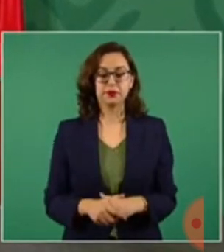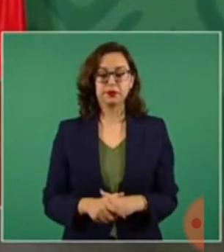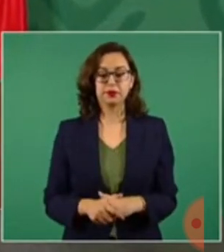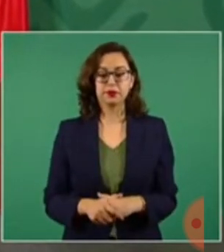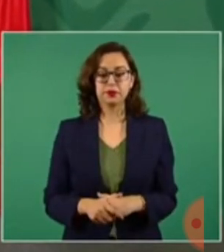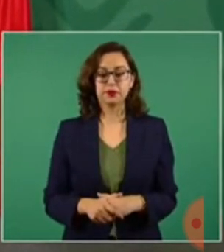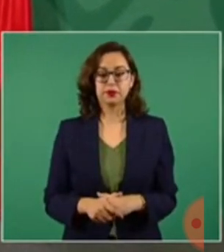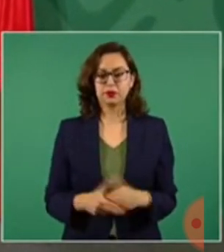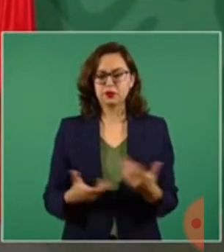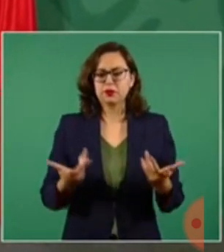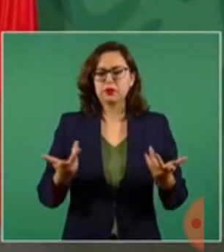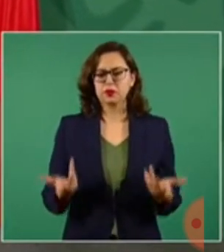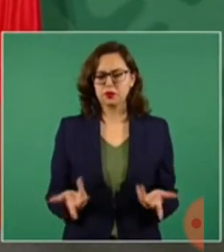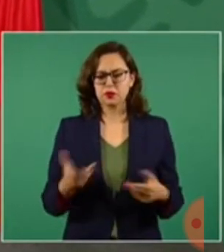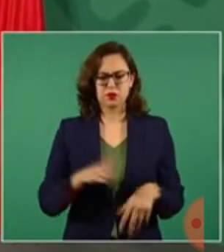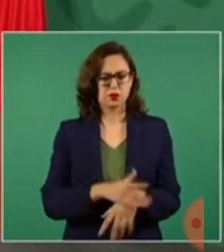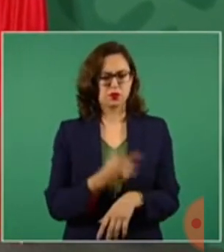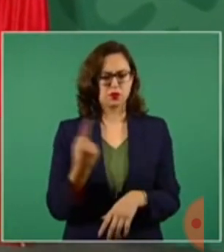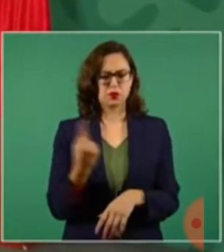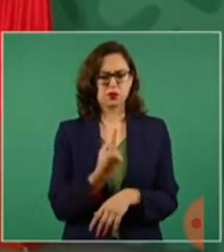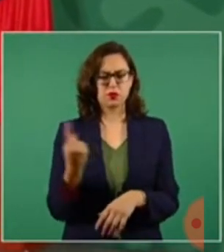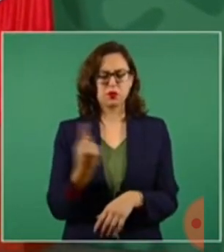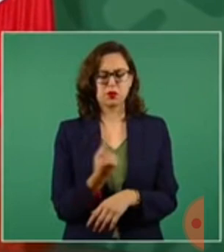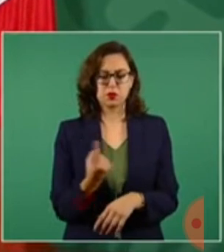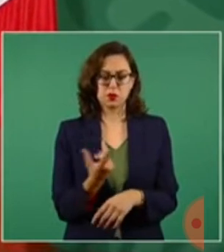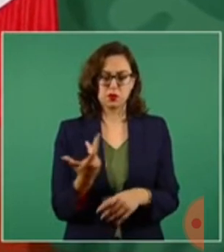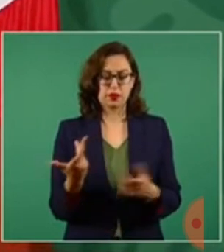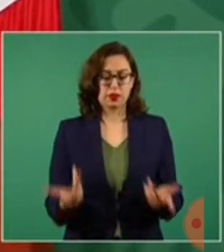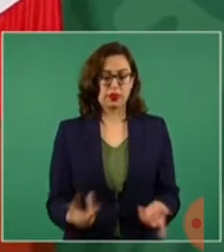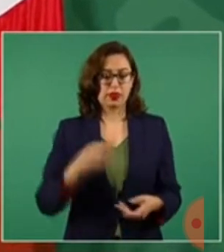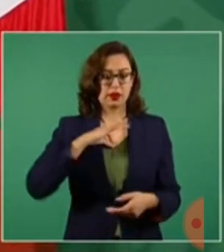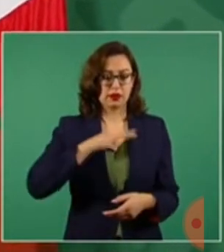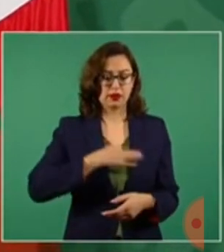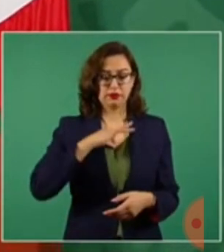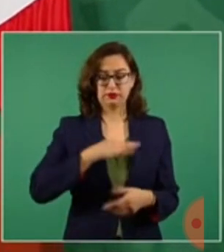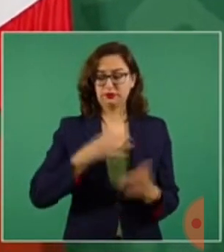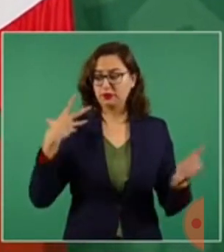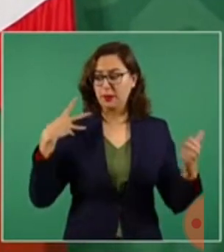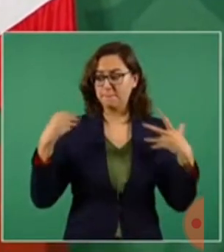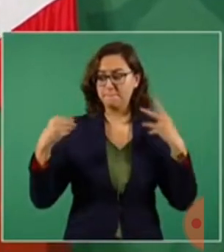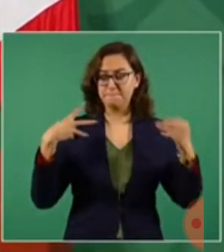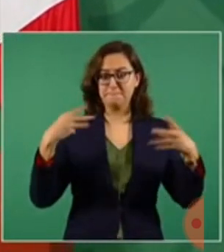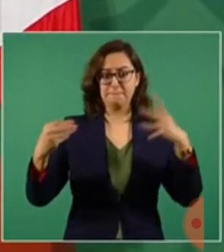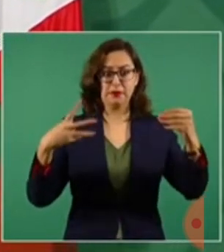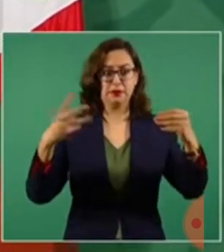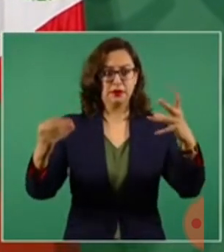población, porque para enfrentar la pandemia, lo mejor